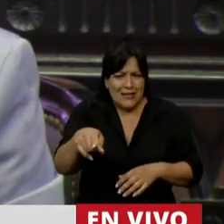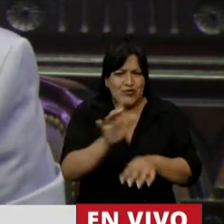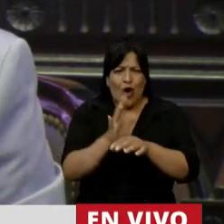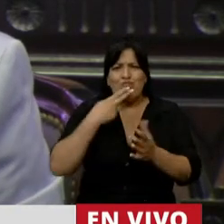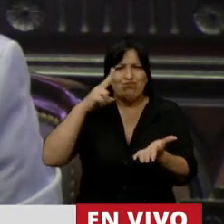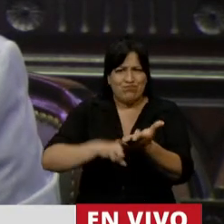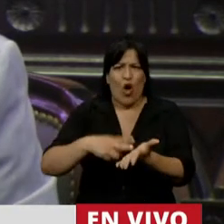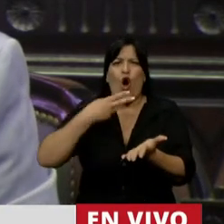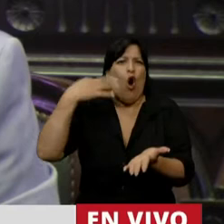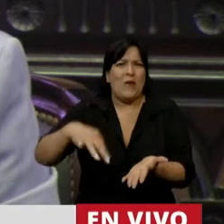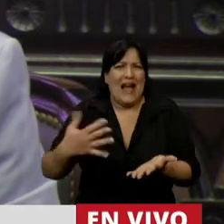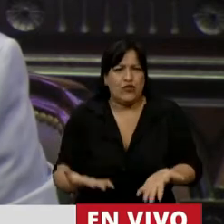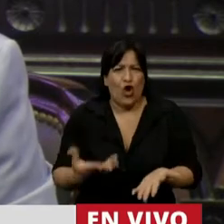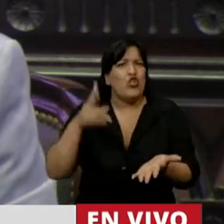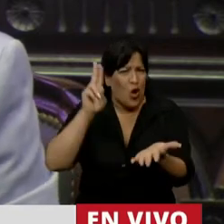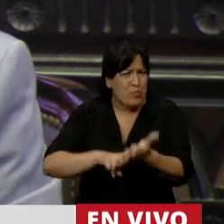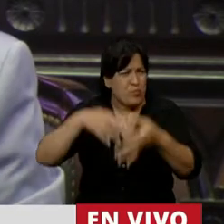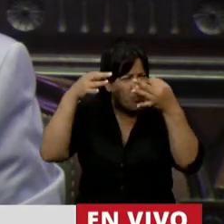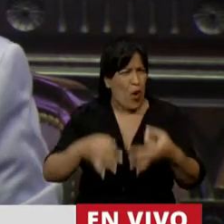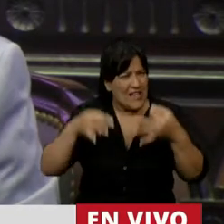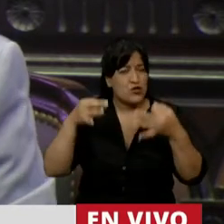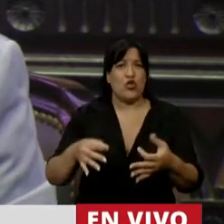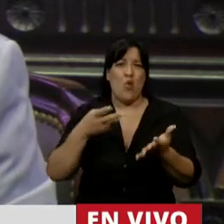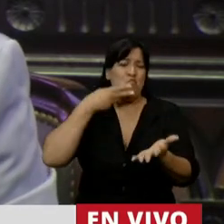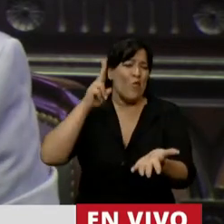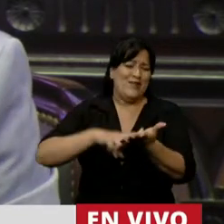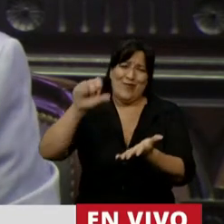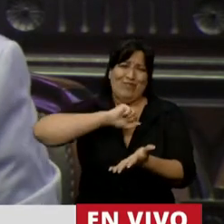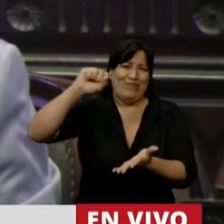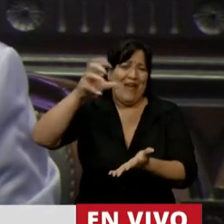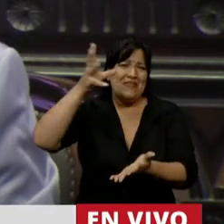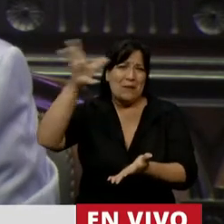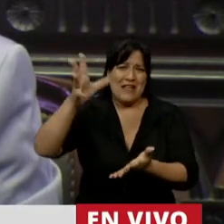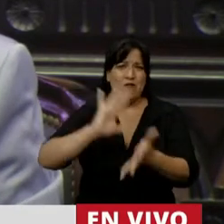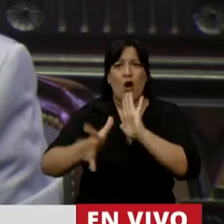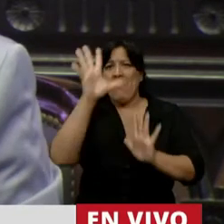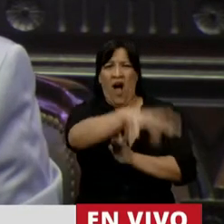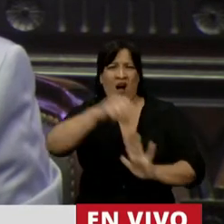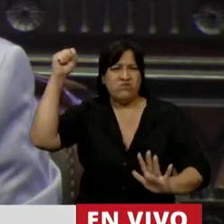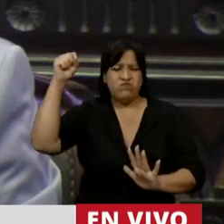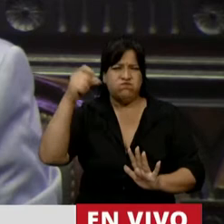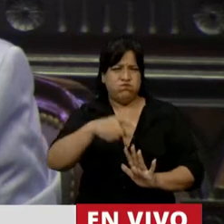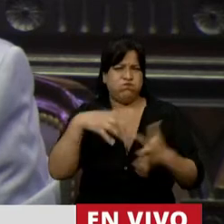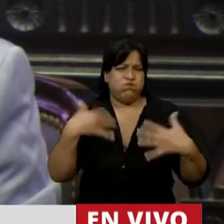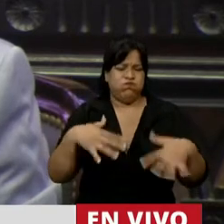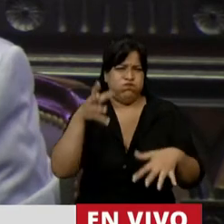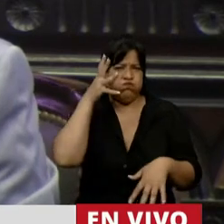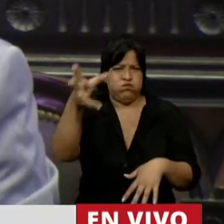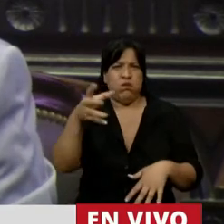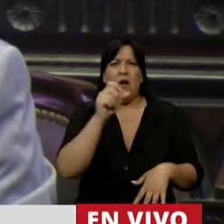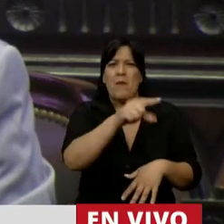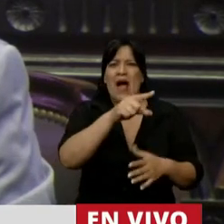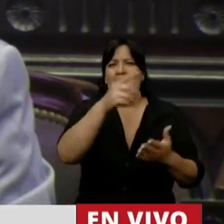obligatorio. Esto es un impuesto y más que un impuesto es un impuestazo, un manotazo al